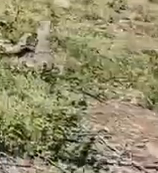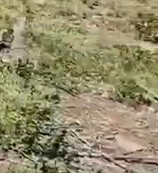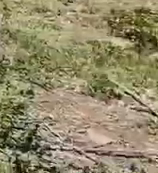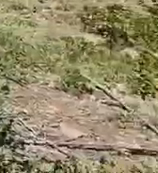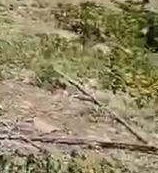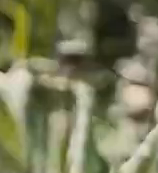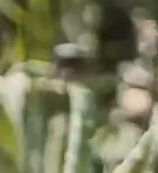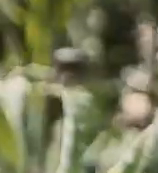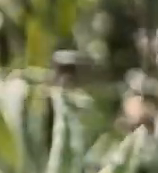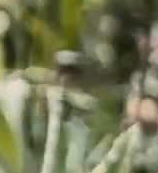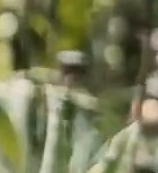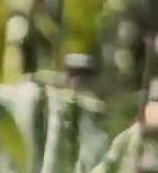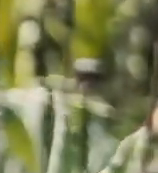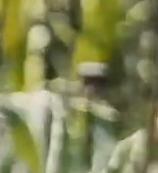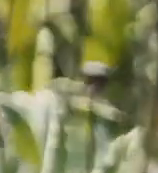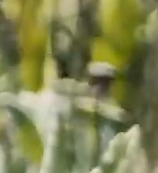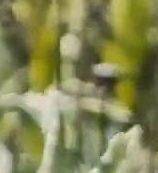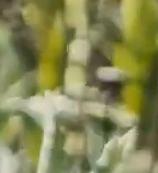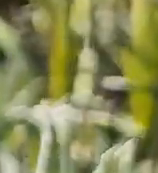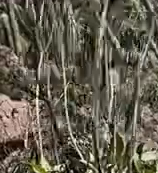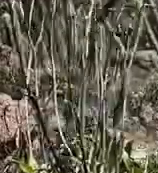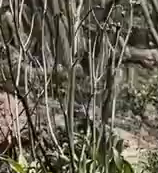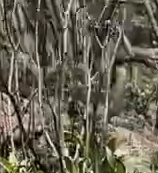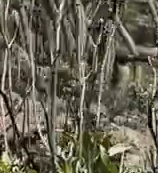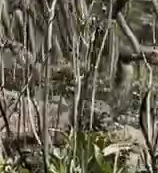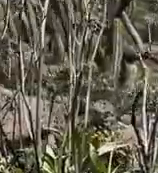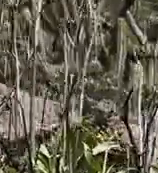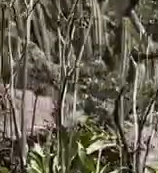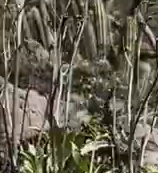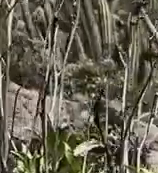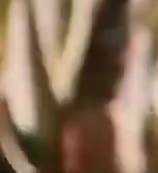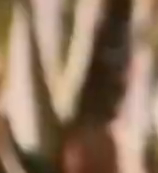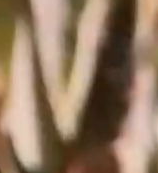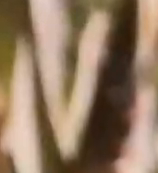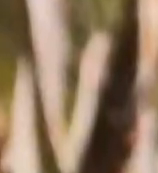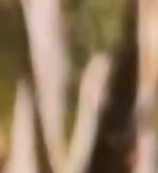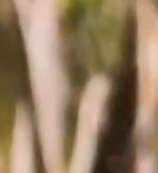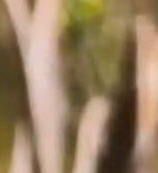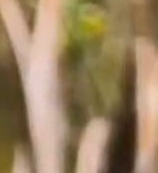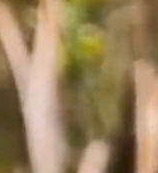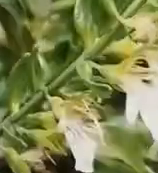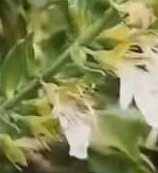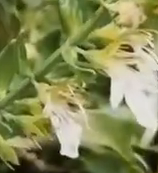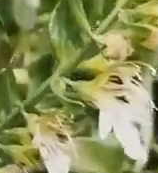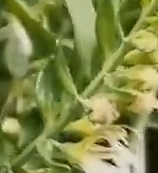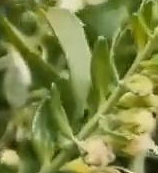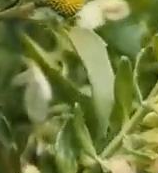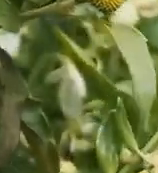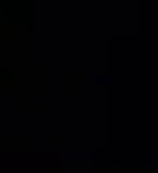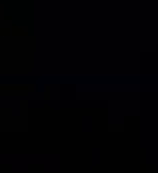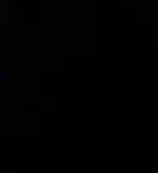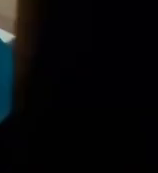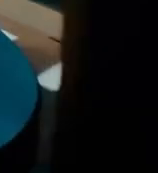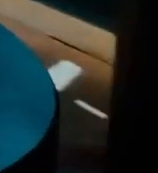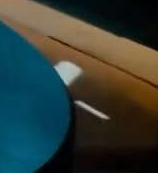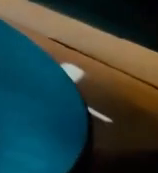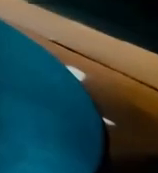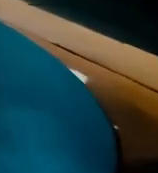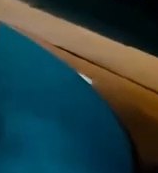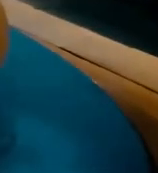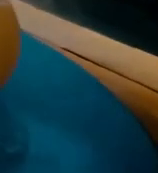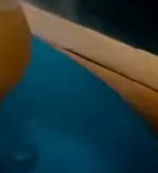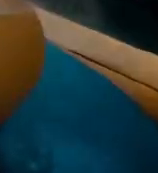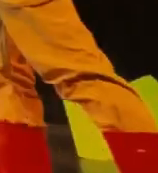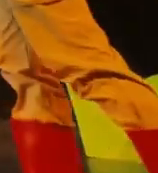natural el programa de cultura natural Busca visibilizar el patrimonio que emerge de la flora la fauna y la funga de nuestro